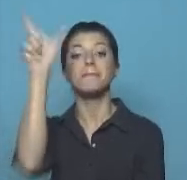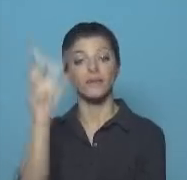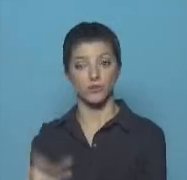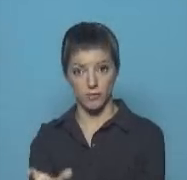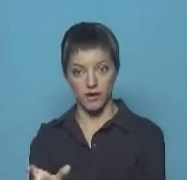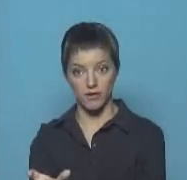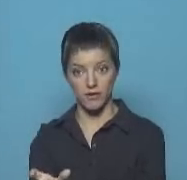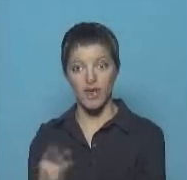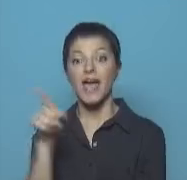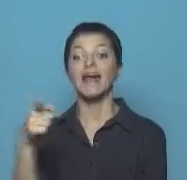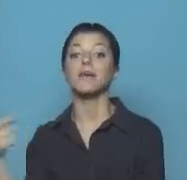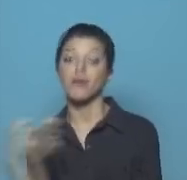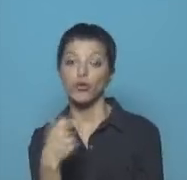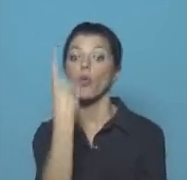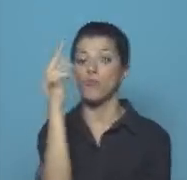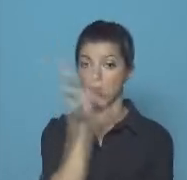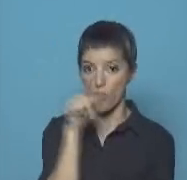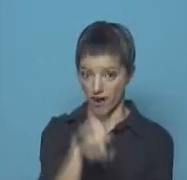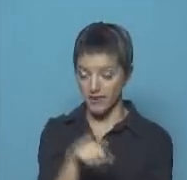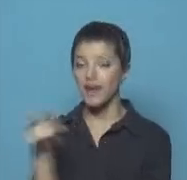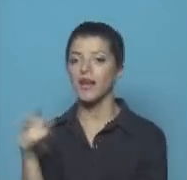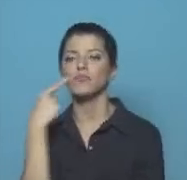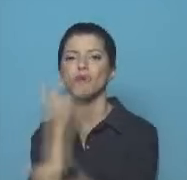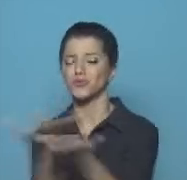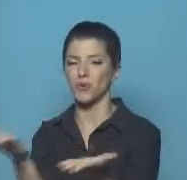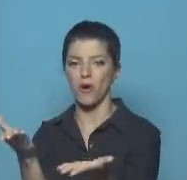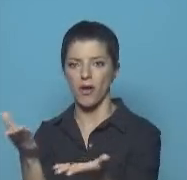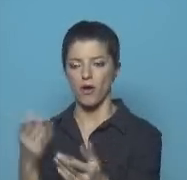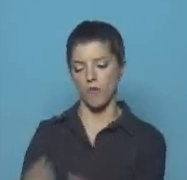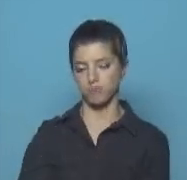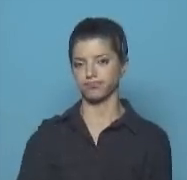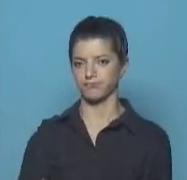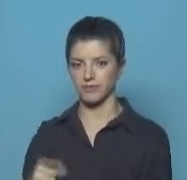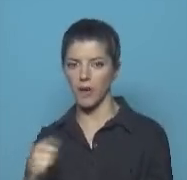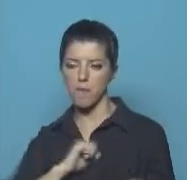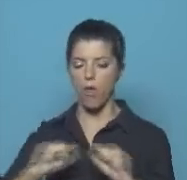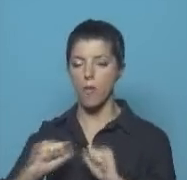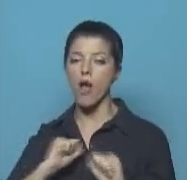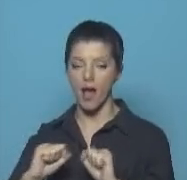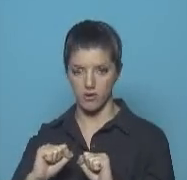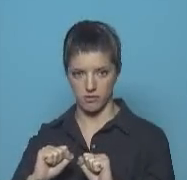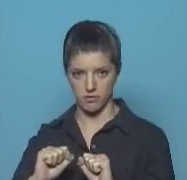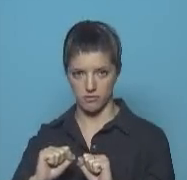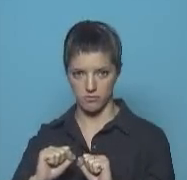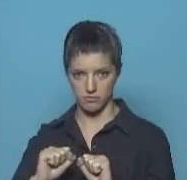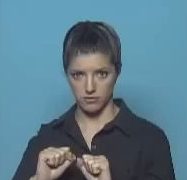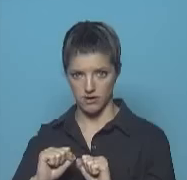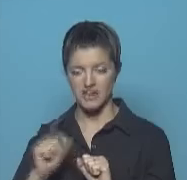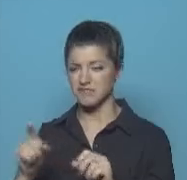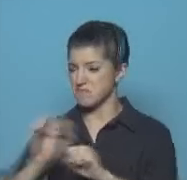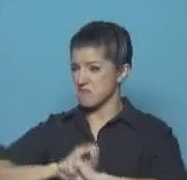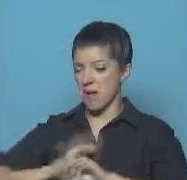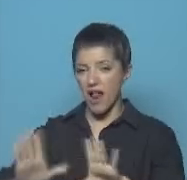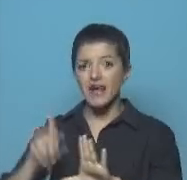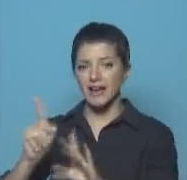el femicida Mangieri, ha demostrado el nivel de cinismo, de provocación y de perversión con la